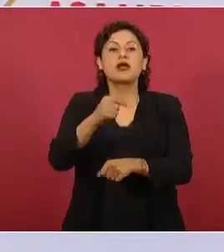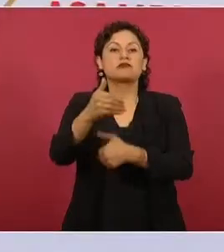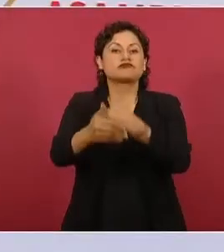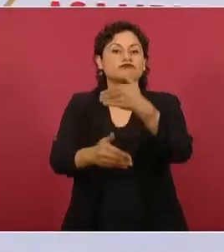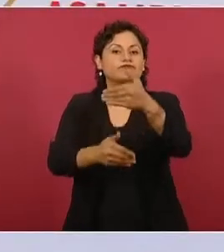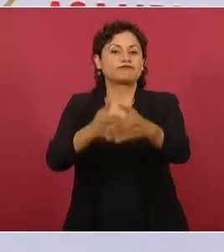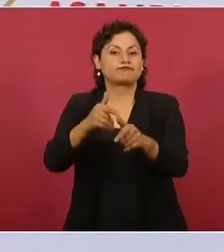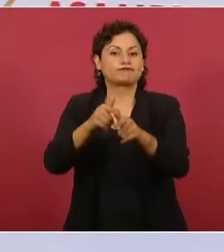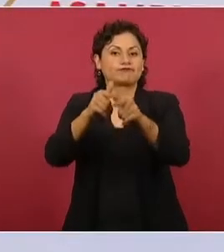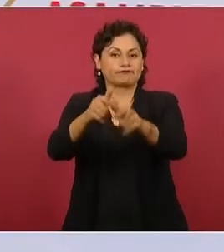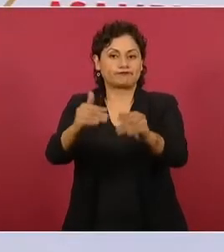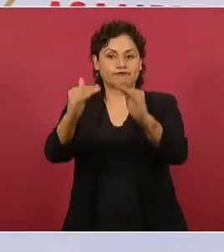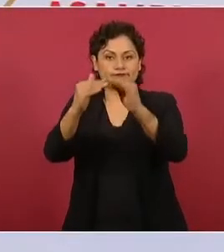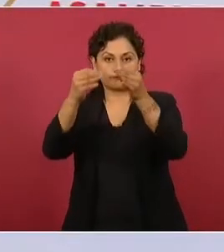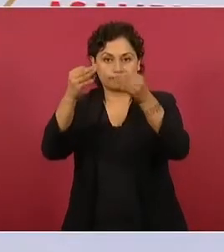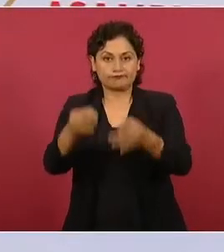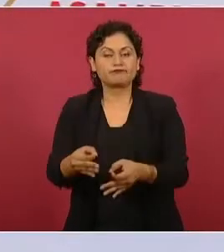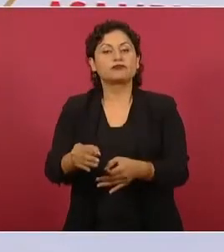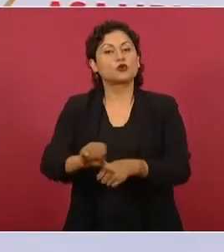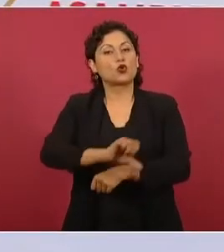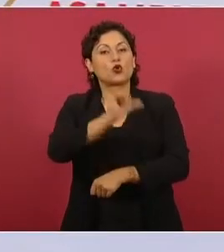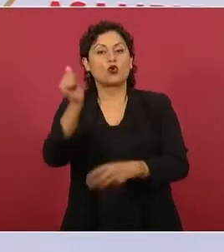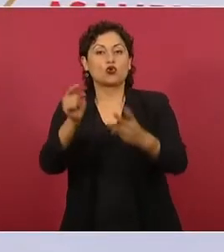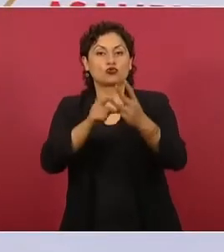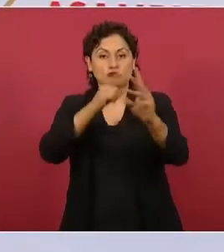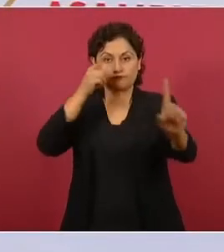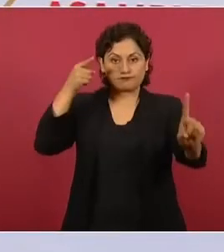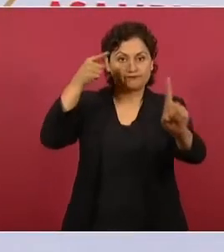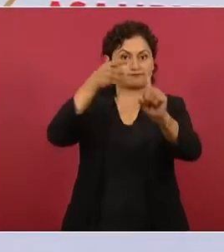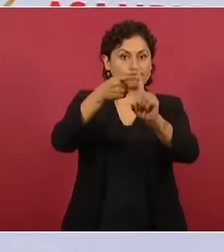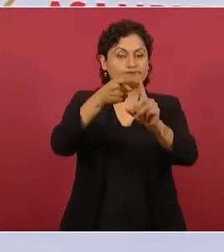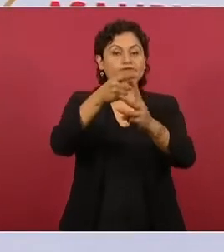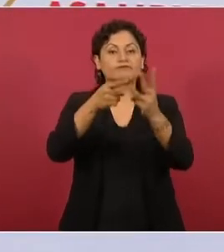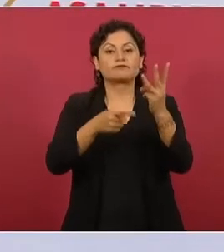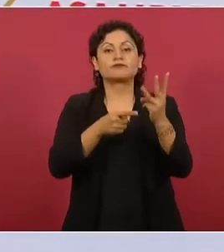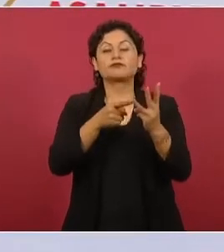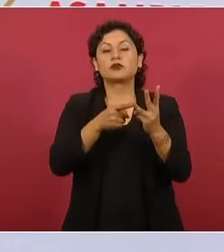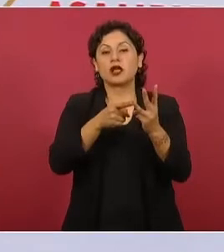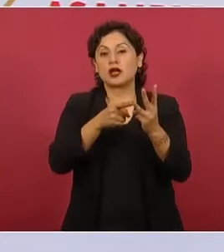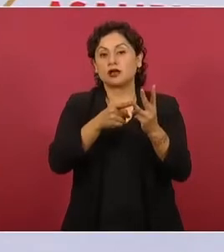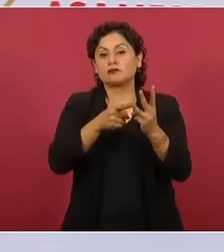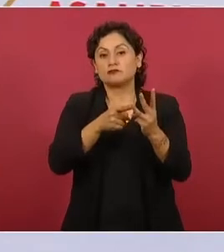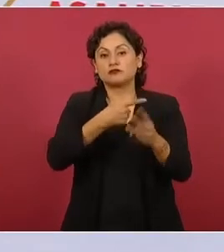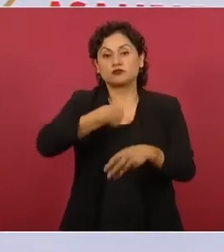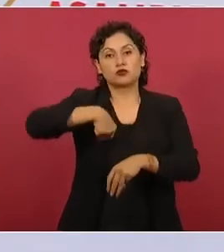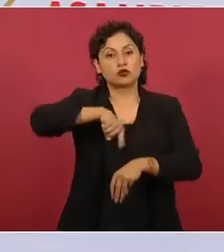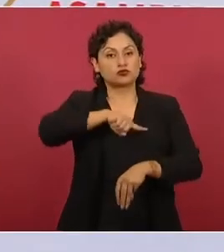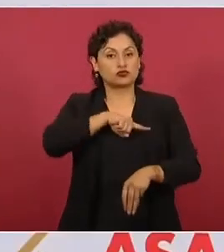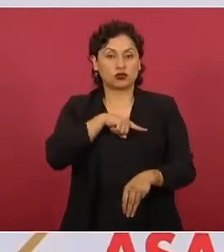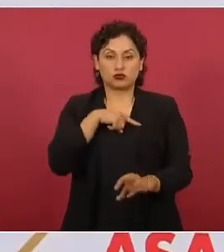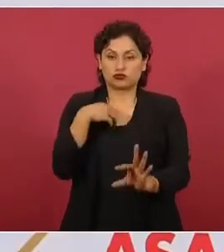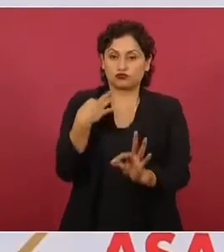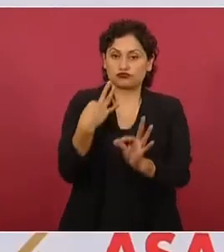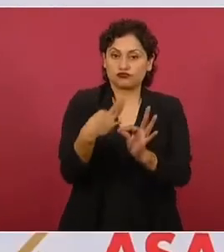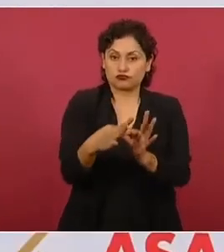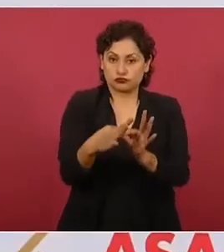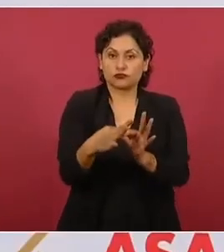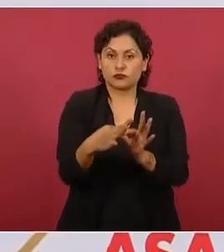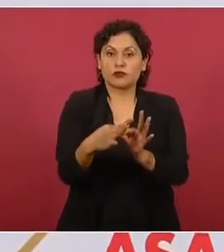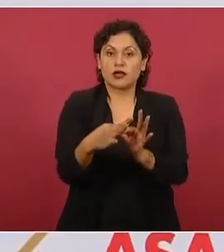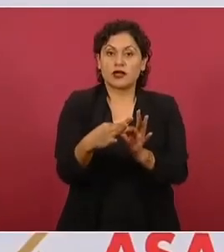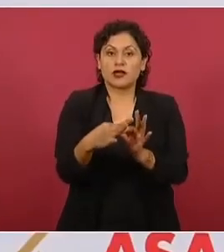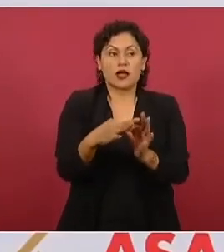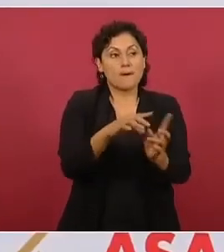tenemos, finalmente, el tercer objetivo estratégico: cumplir nuestro deber de preservar y acrecentar el Fondo Nacional